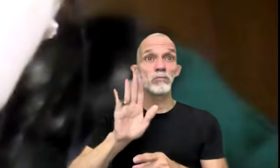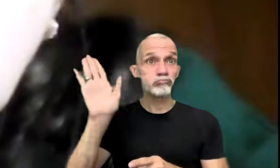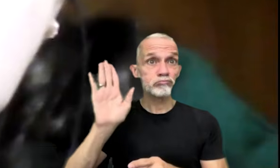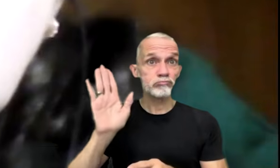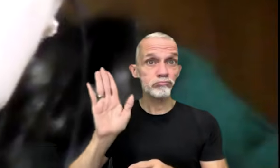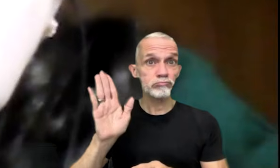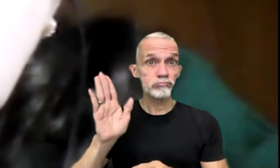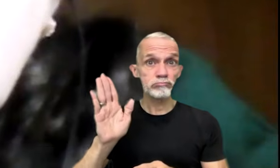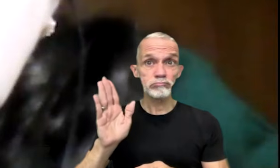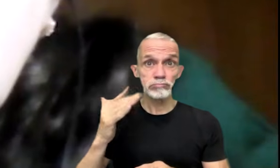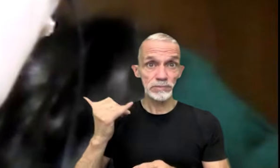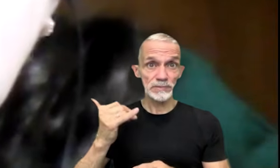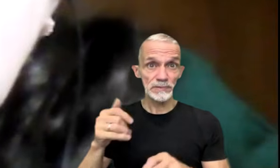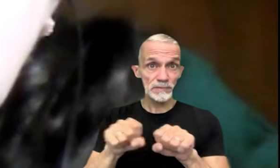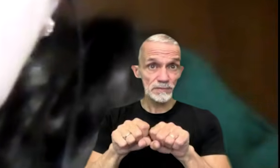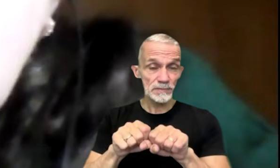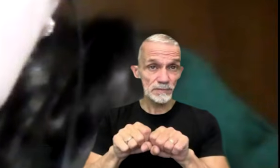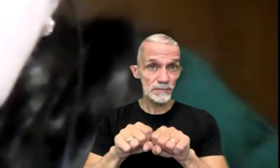sala?